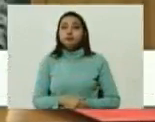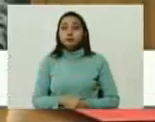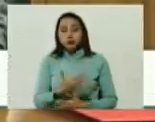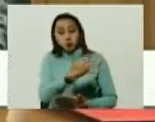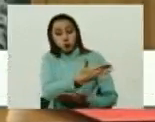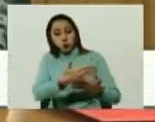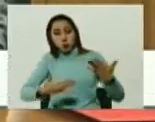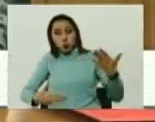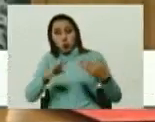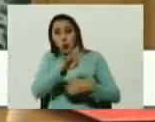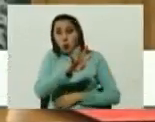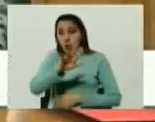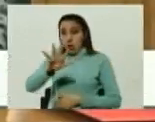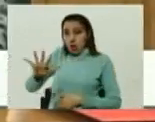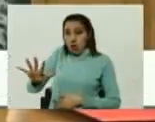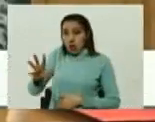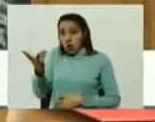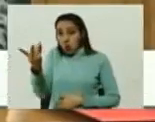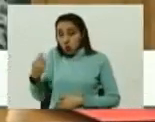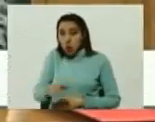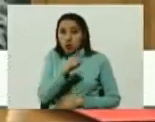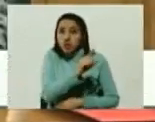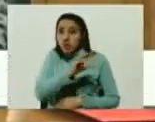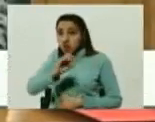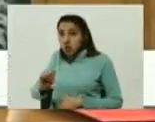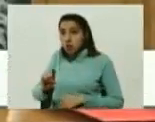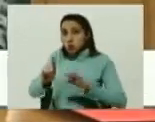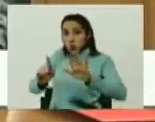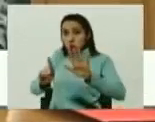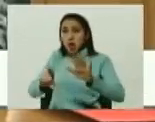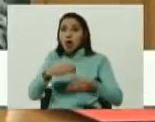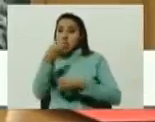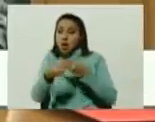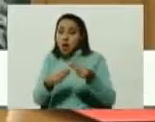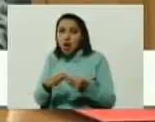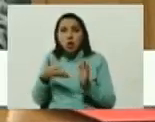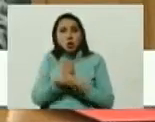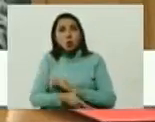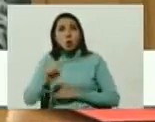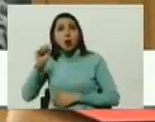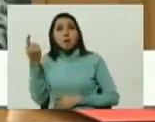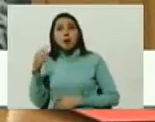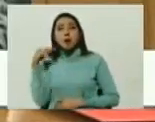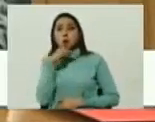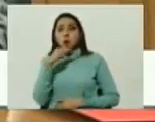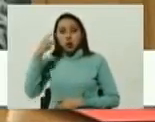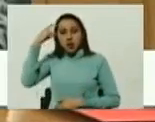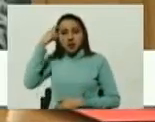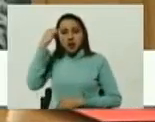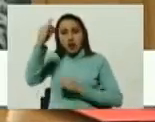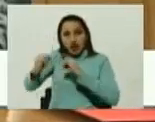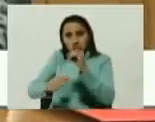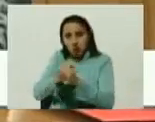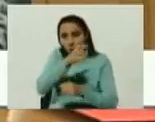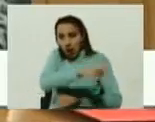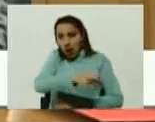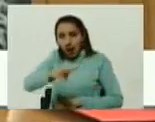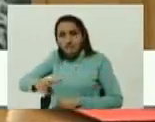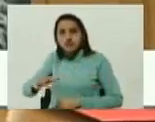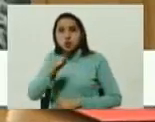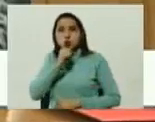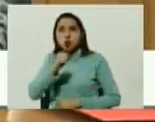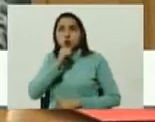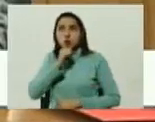45 106 establece el primero de octubre como día internacional de las personas de edad